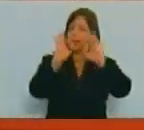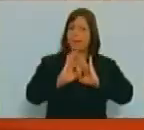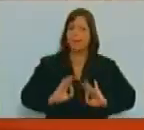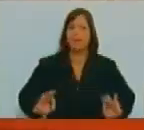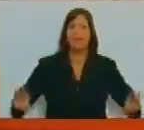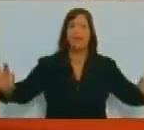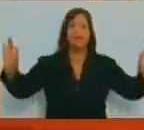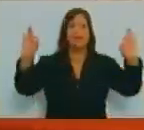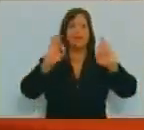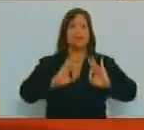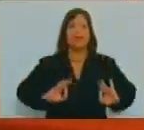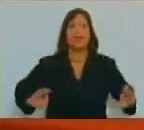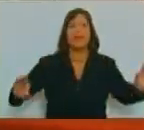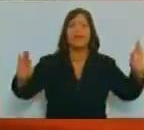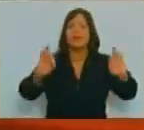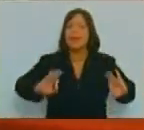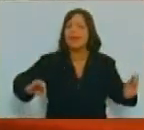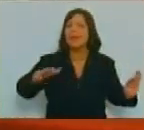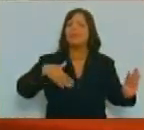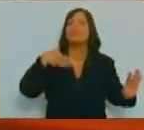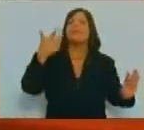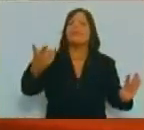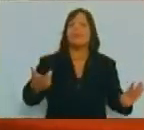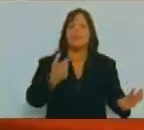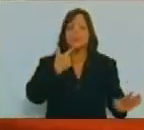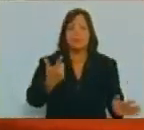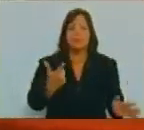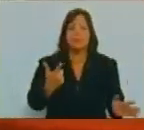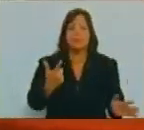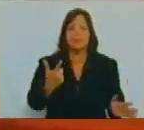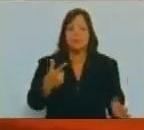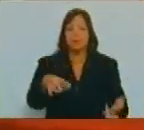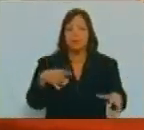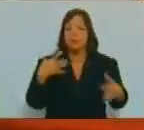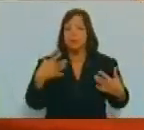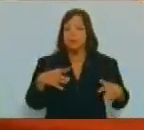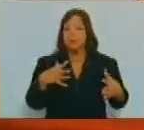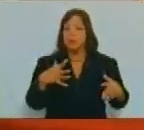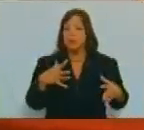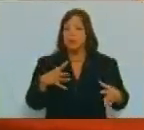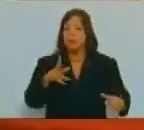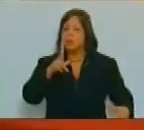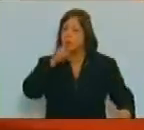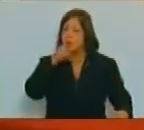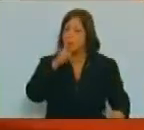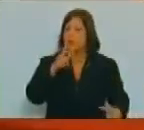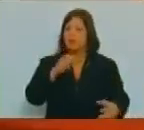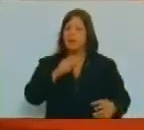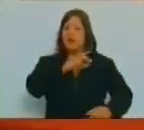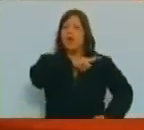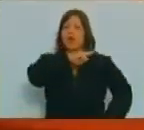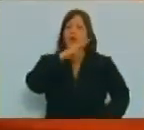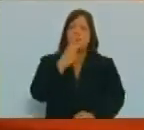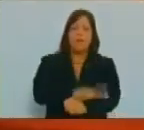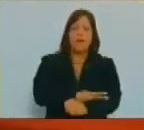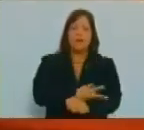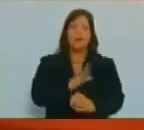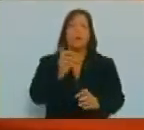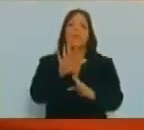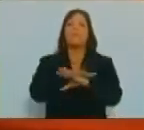puede negar la trascendencia lo contundente el logro